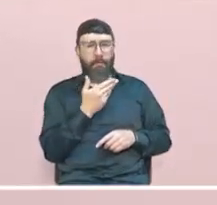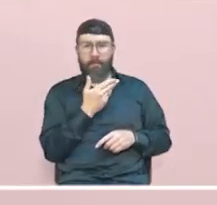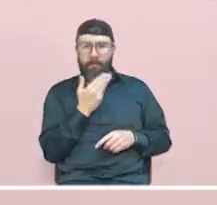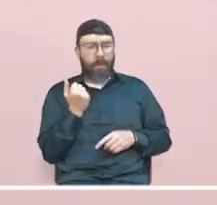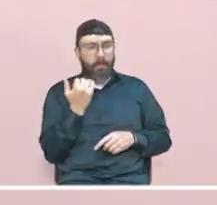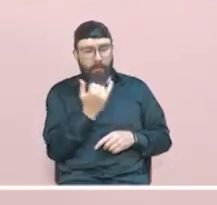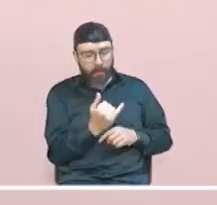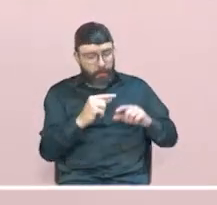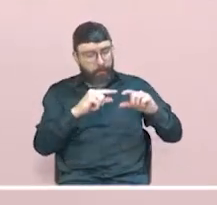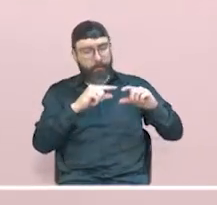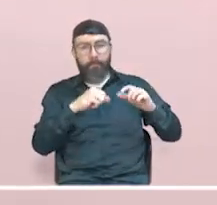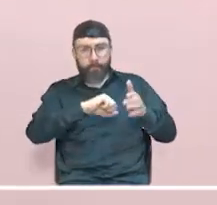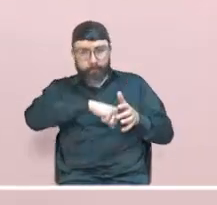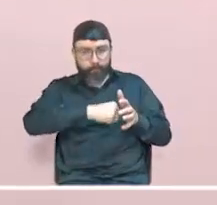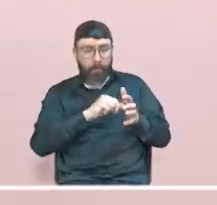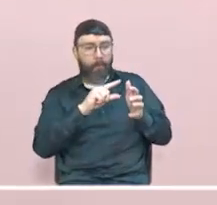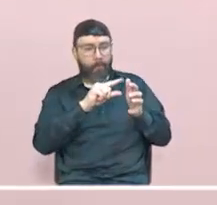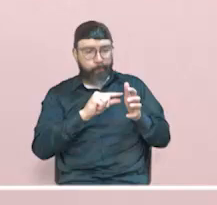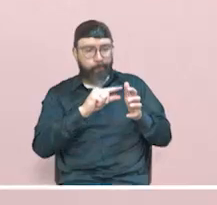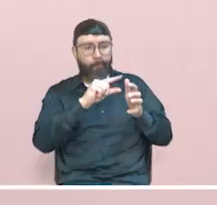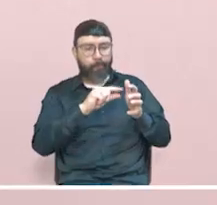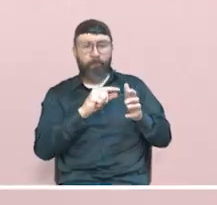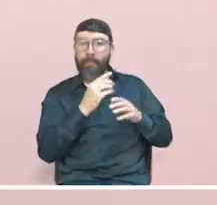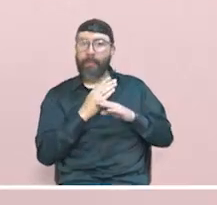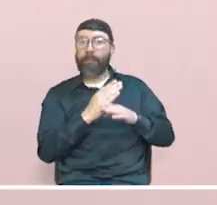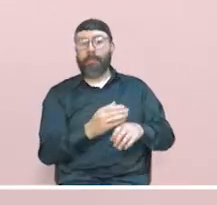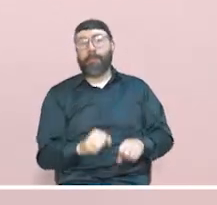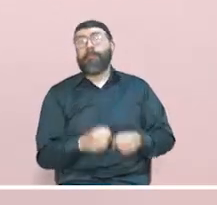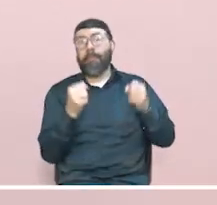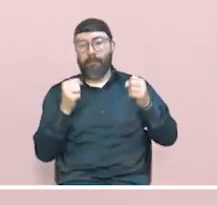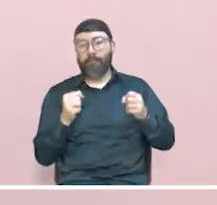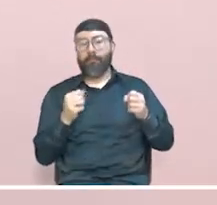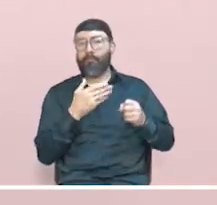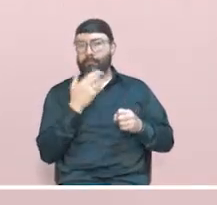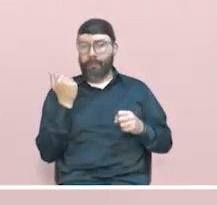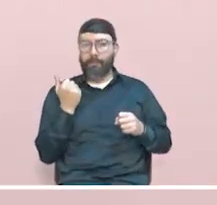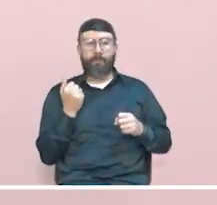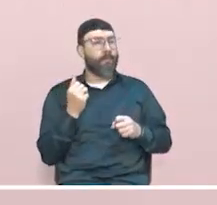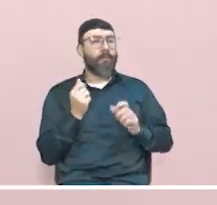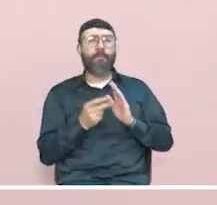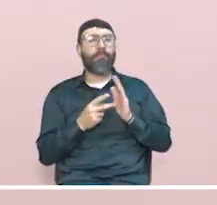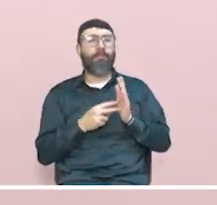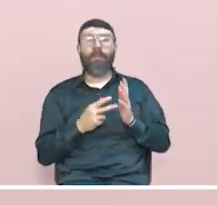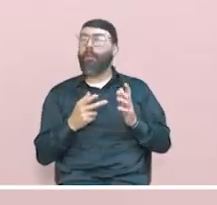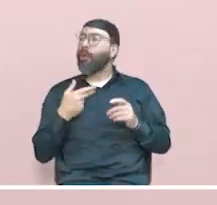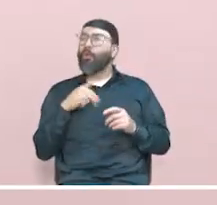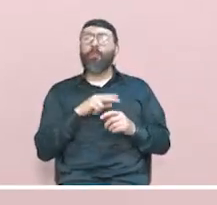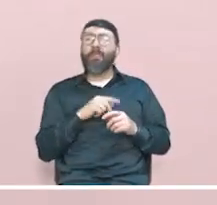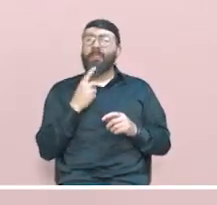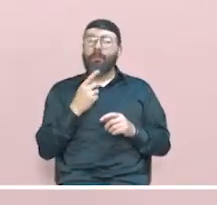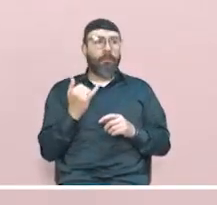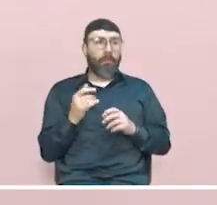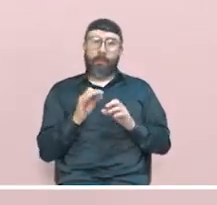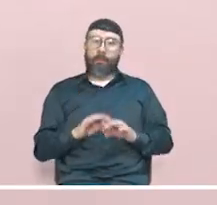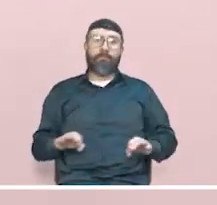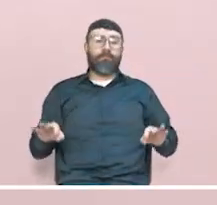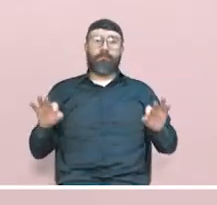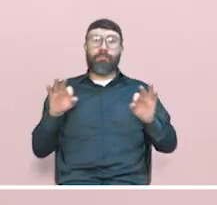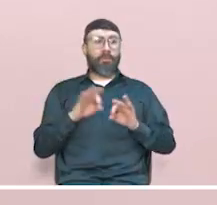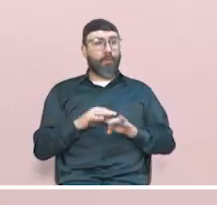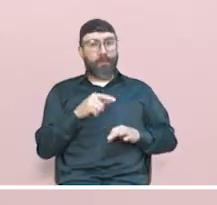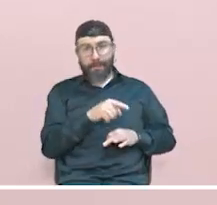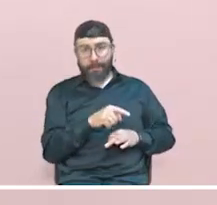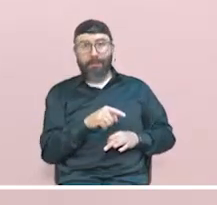el cartílago es prevenir alguna lesión. Entonces, decimos que es importante esta